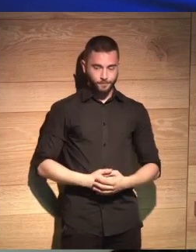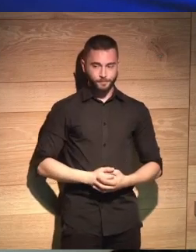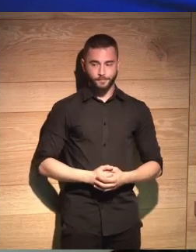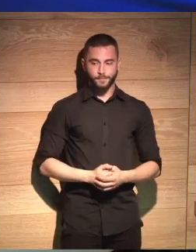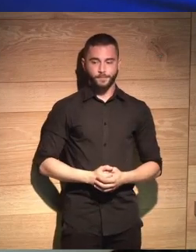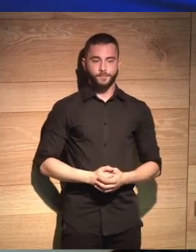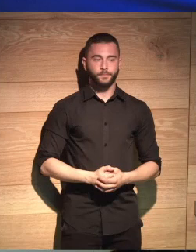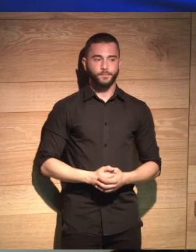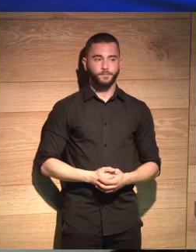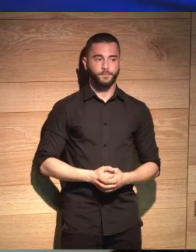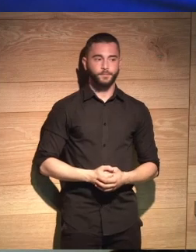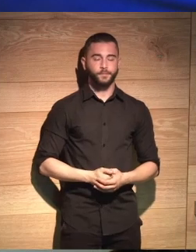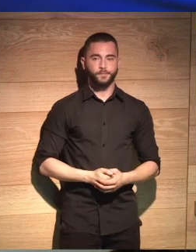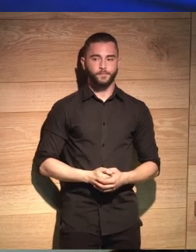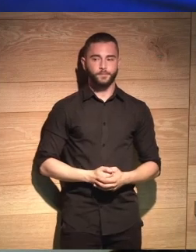que